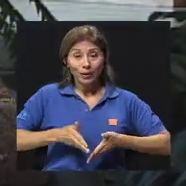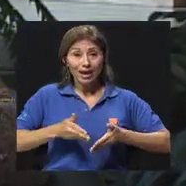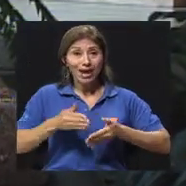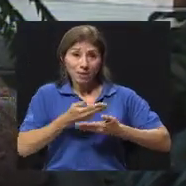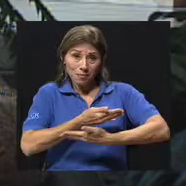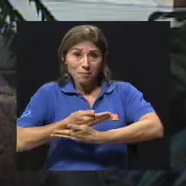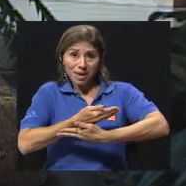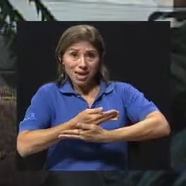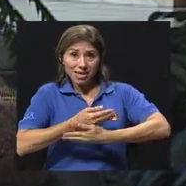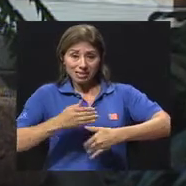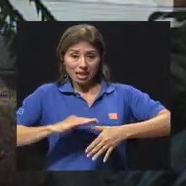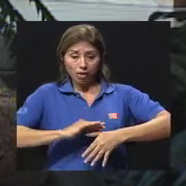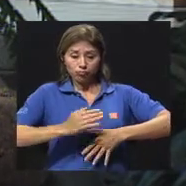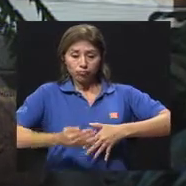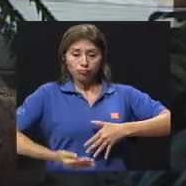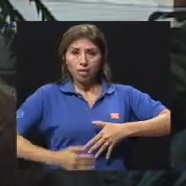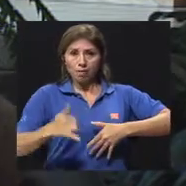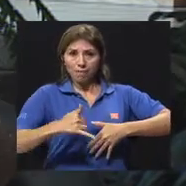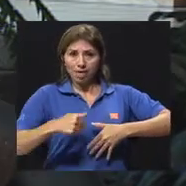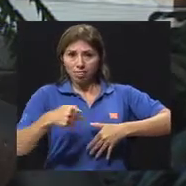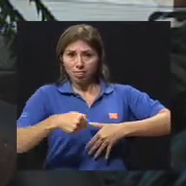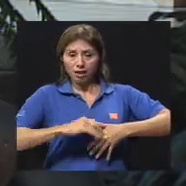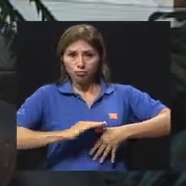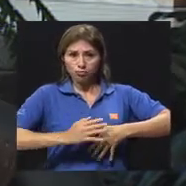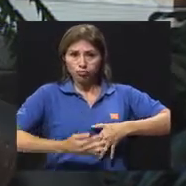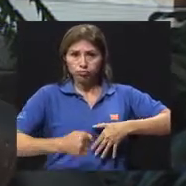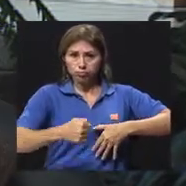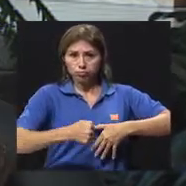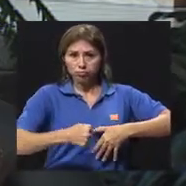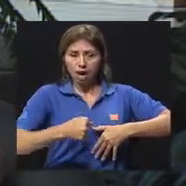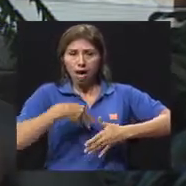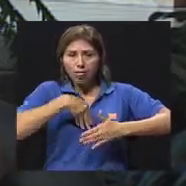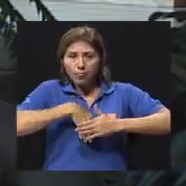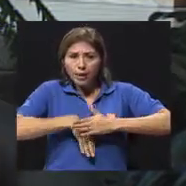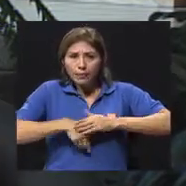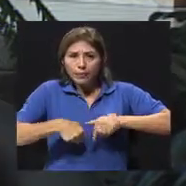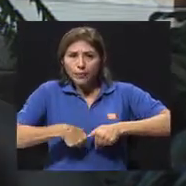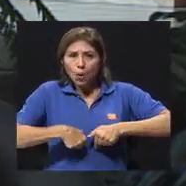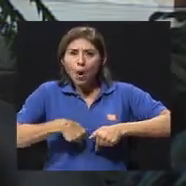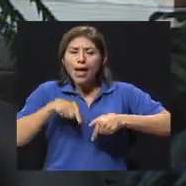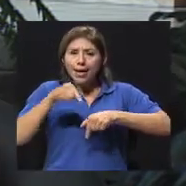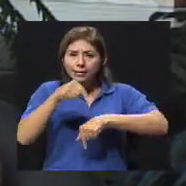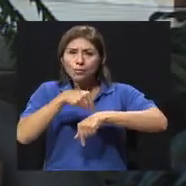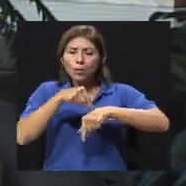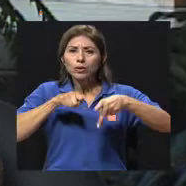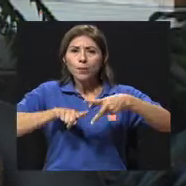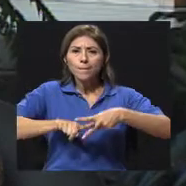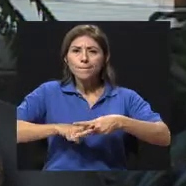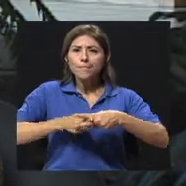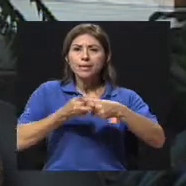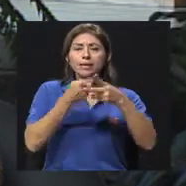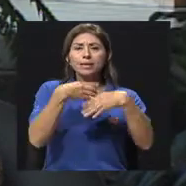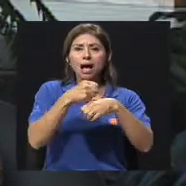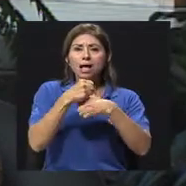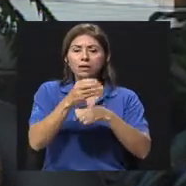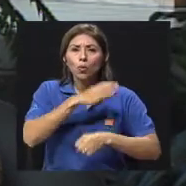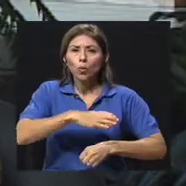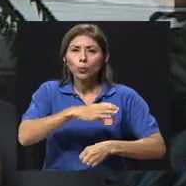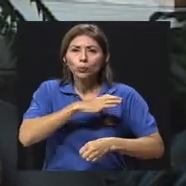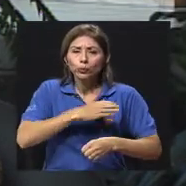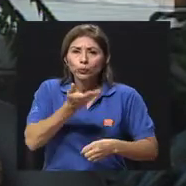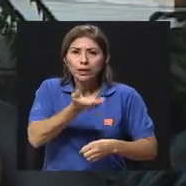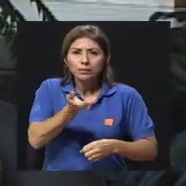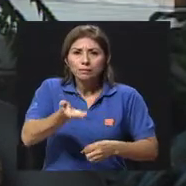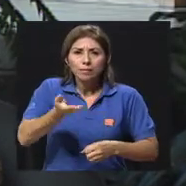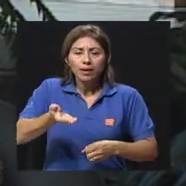de la madre, desde ese momento se empieza a formar él con una serie de conductas, ¿verdad? Y una serie de aspectos que van a ir